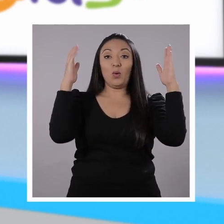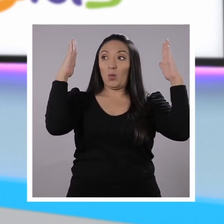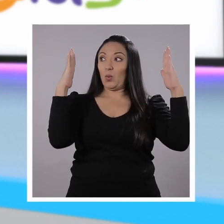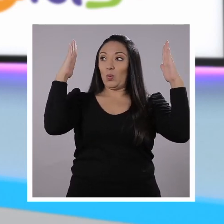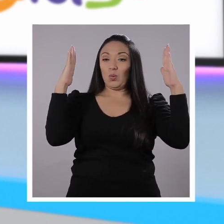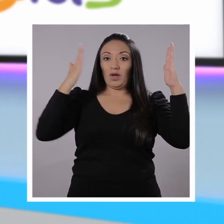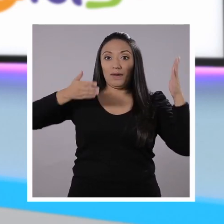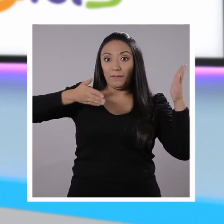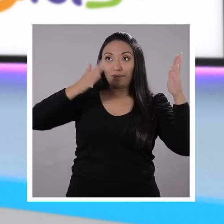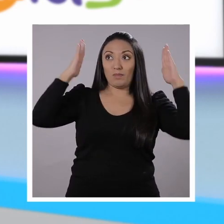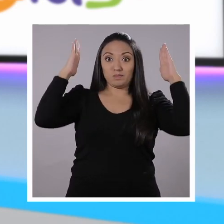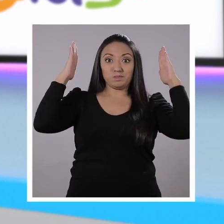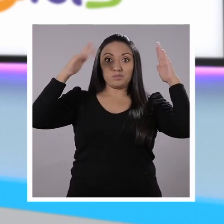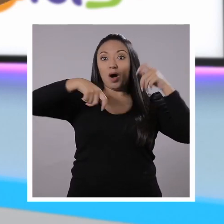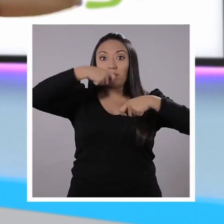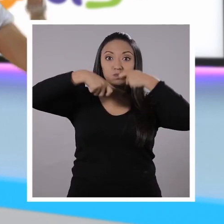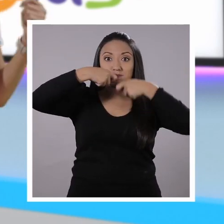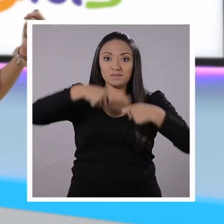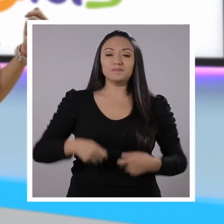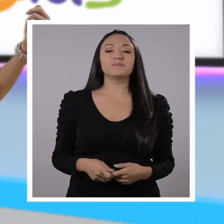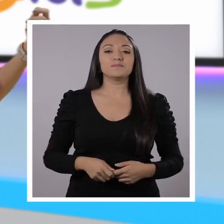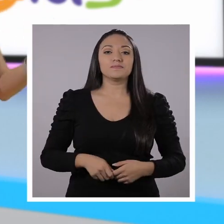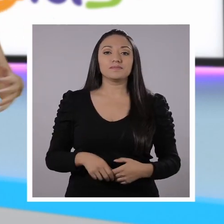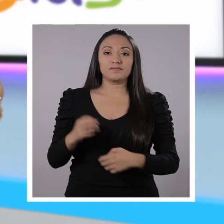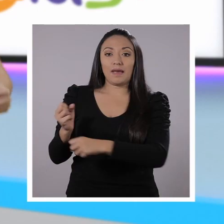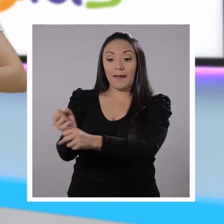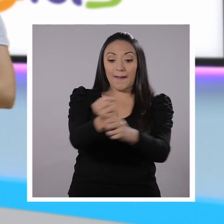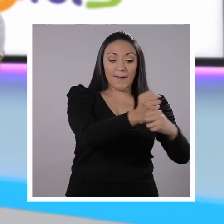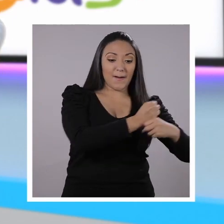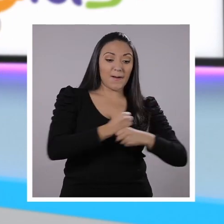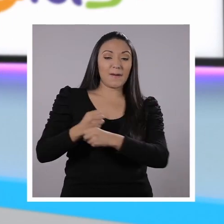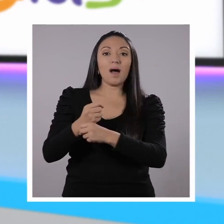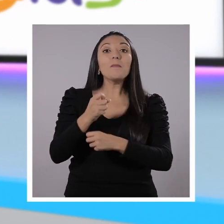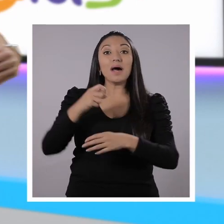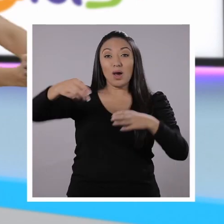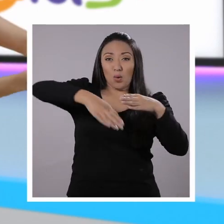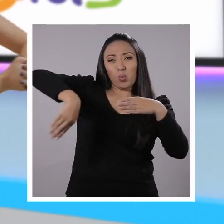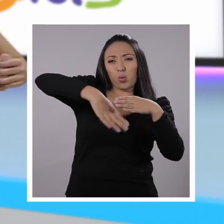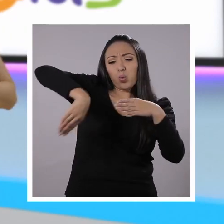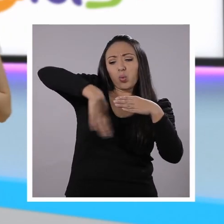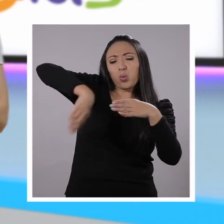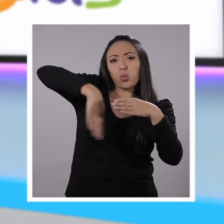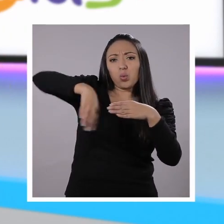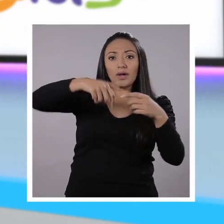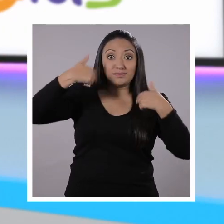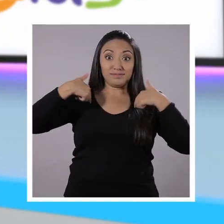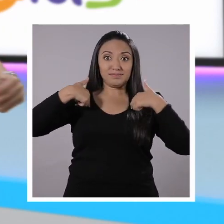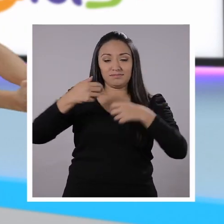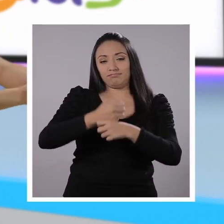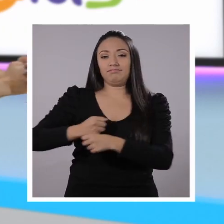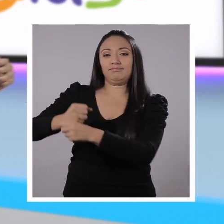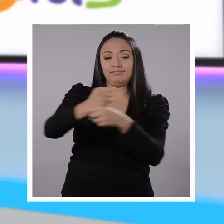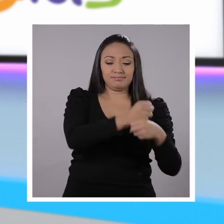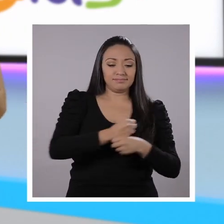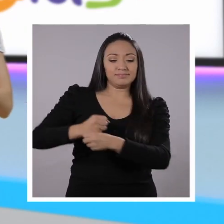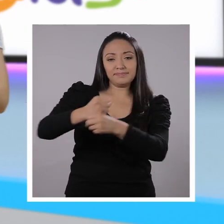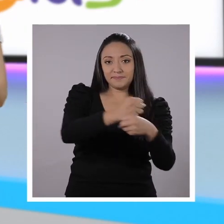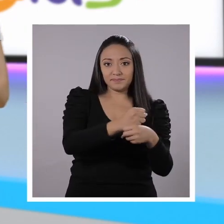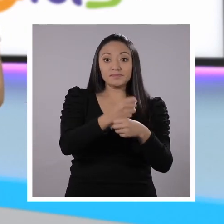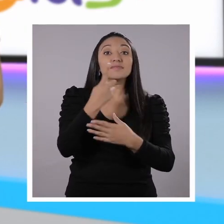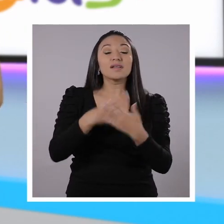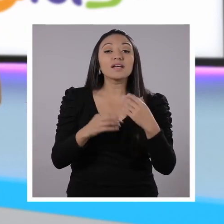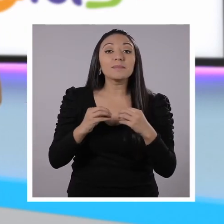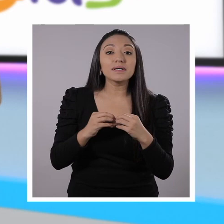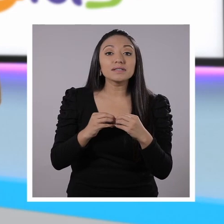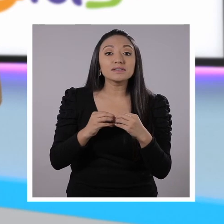cuidado para niños. Allá. Muy bien. También tenemos una batidora. Una batidora. Miren cómo se mece la batidora. Y